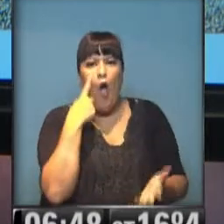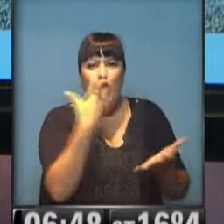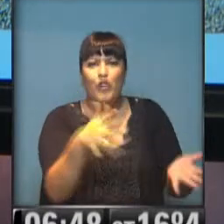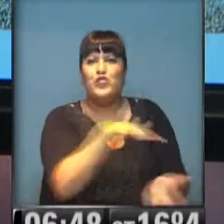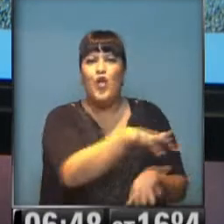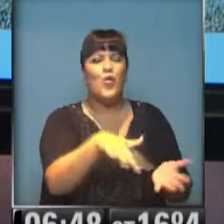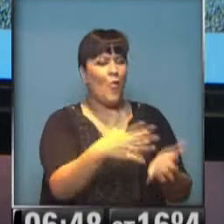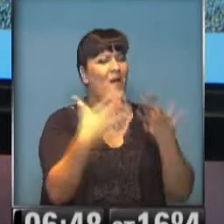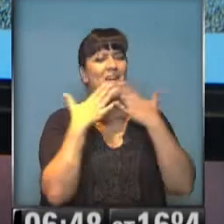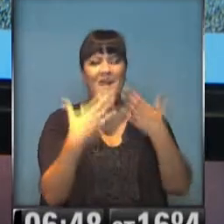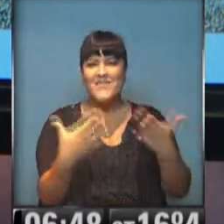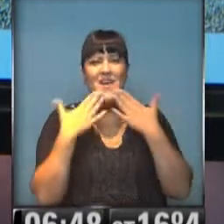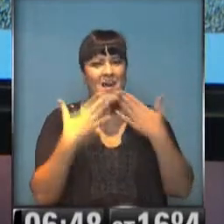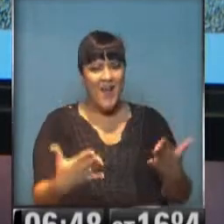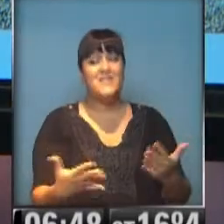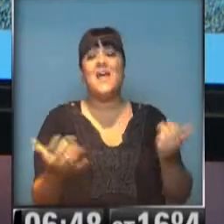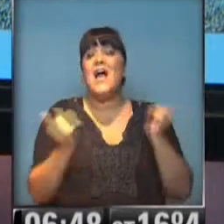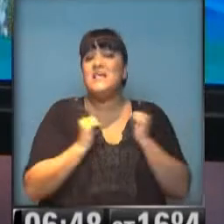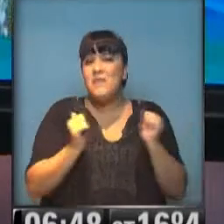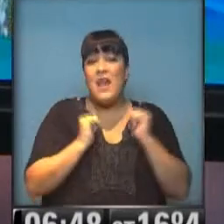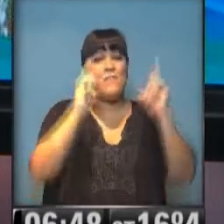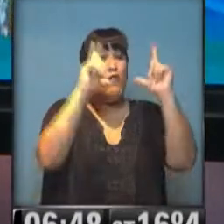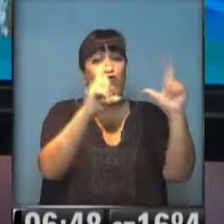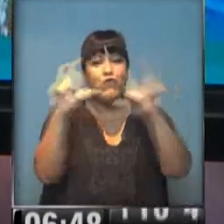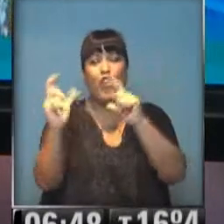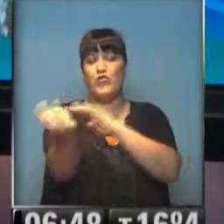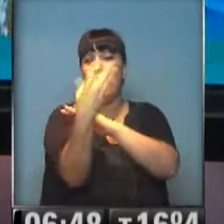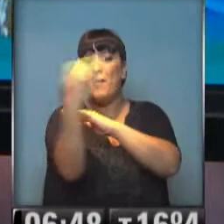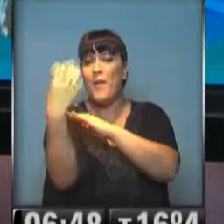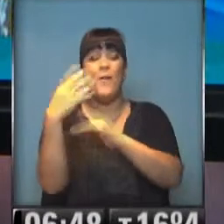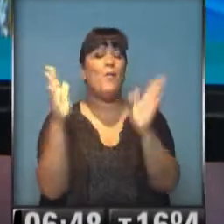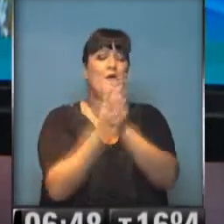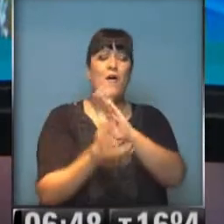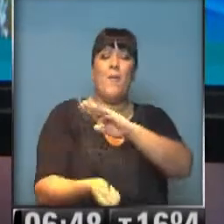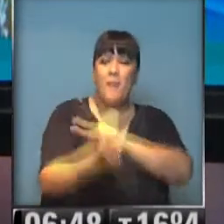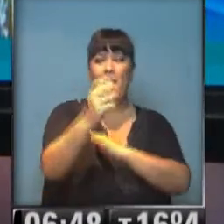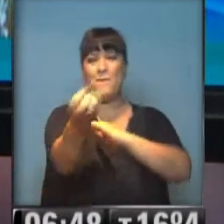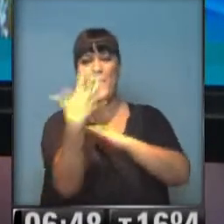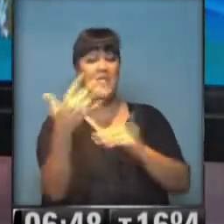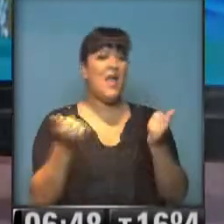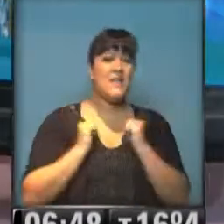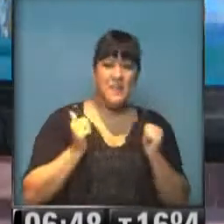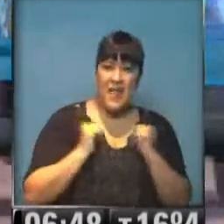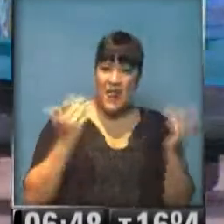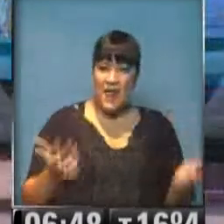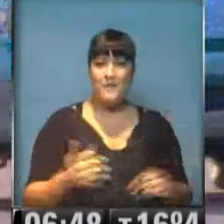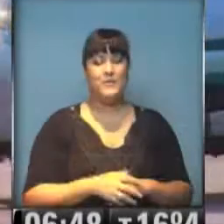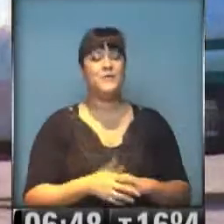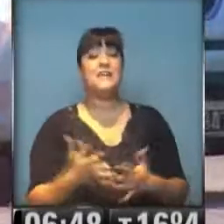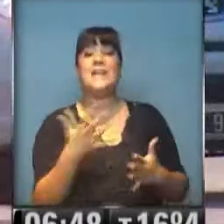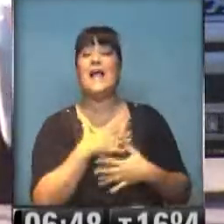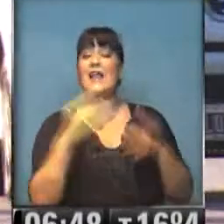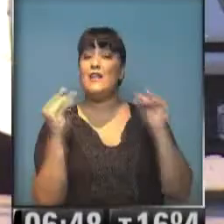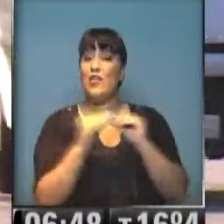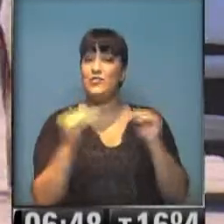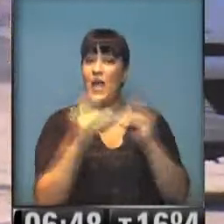situaciones. Gracias, gracias, esperamos su foto. Publíquela, envíela, los esperamos. Queridísimos